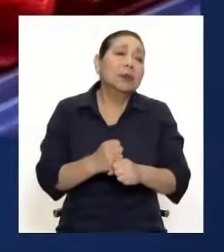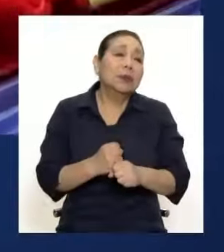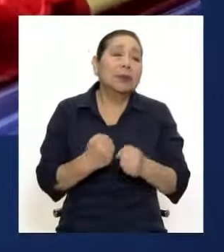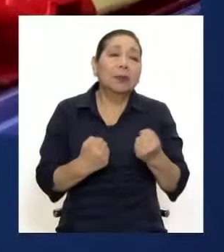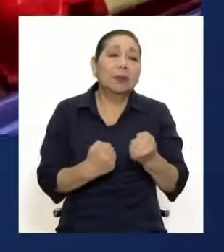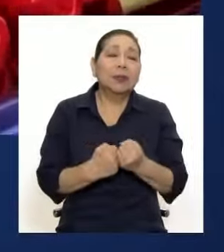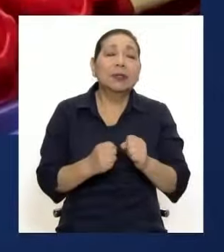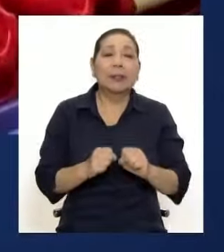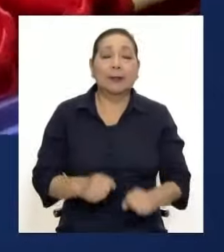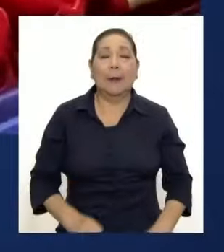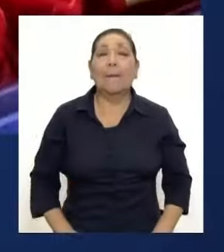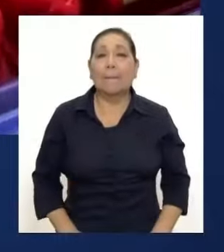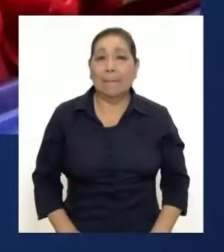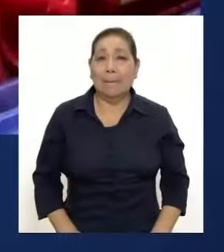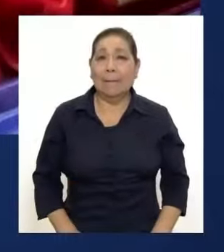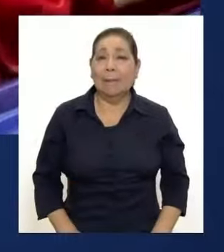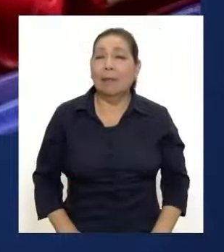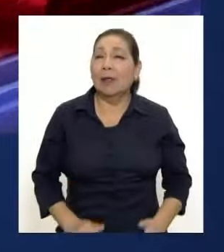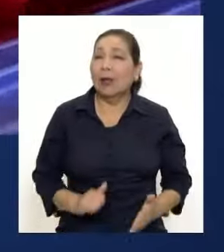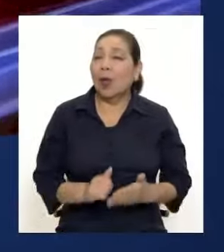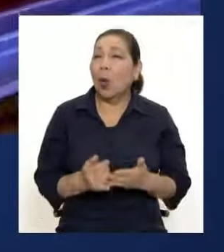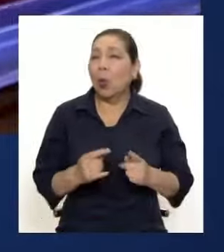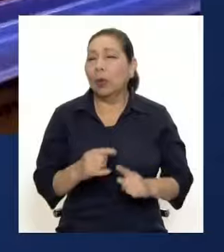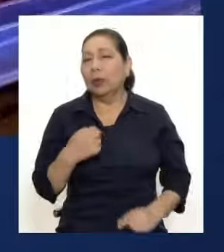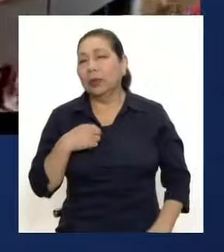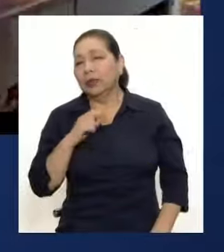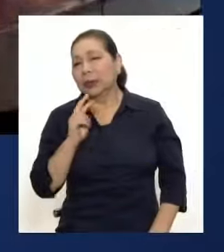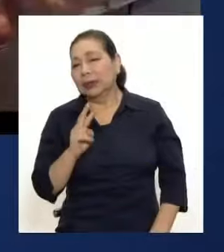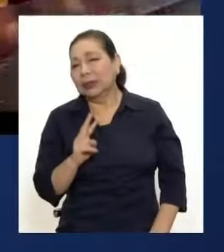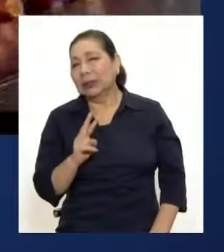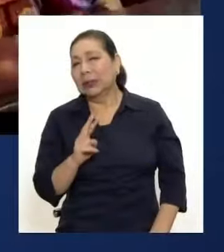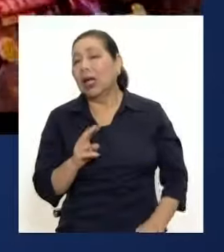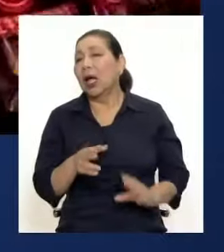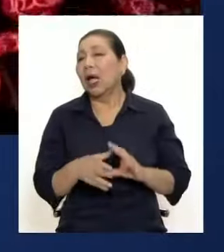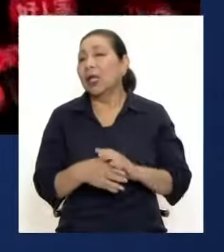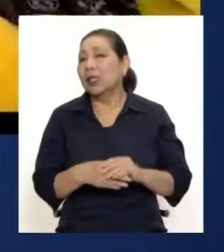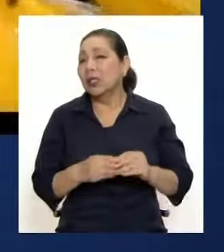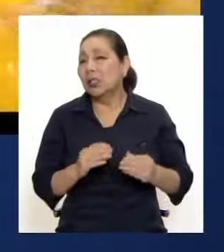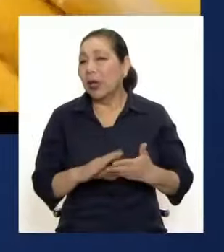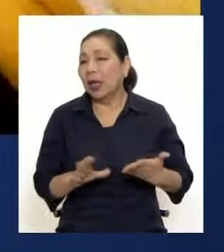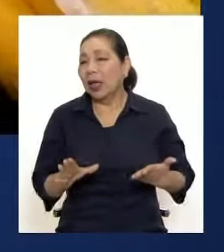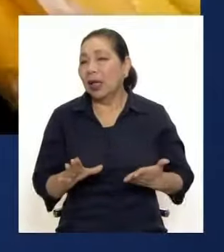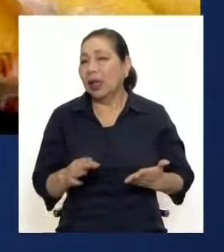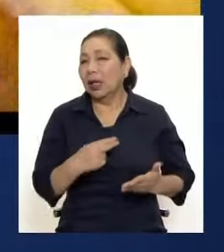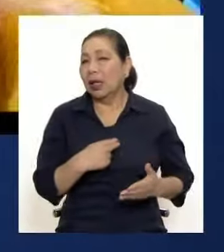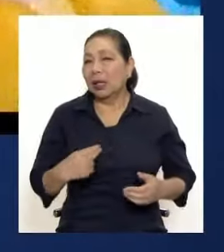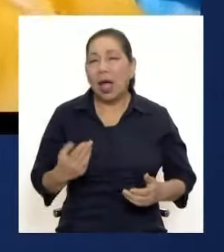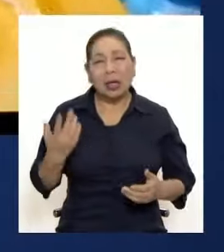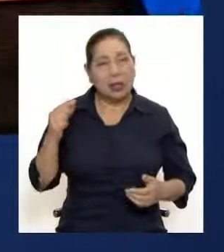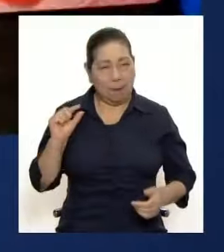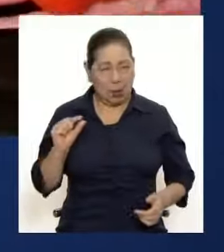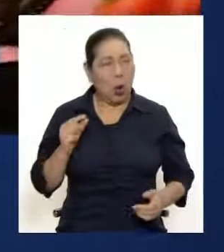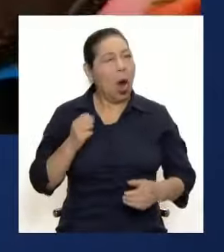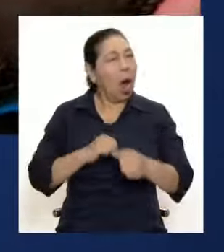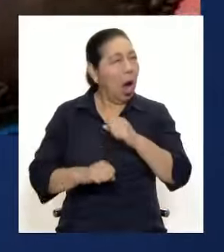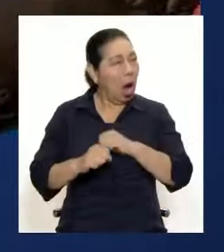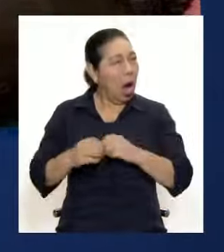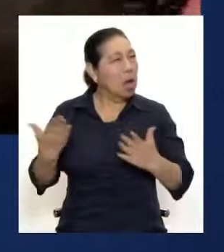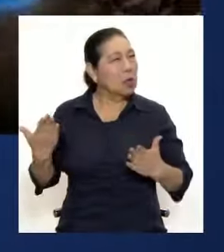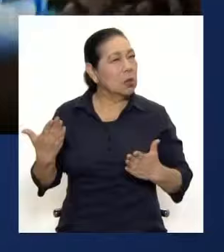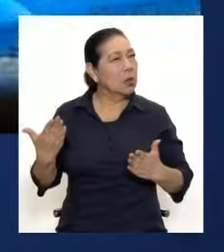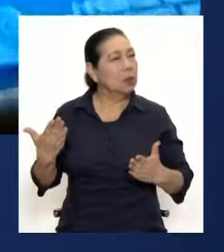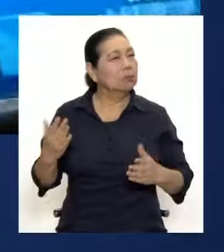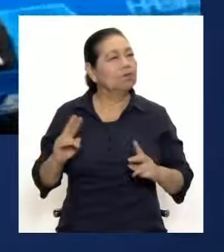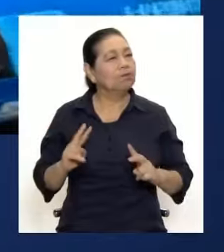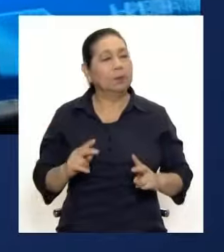respaldo que se tiene claro el lo que pasa es que uno tiene que ver un poco la historia de china en los años recientes y el nivel